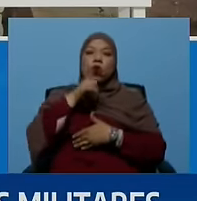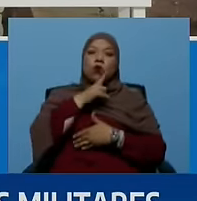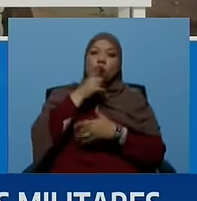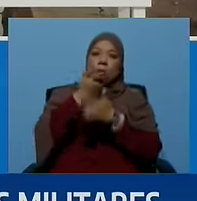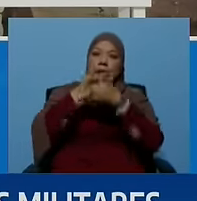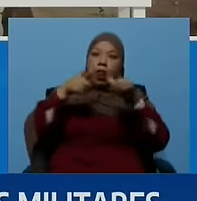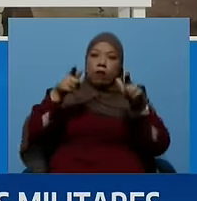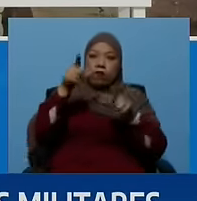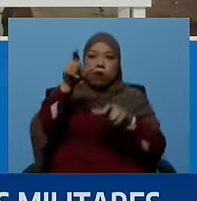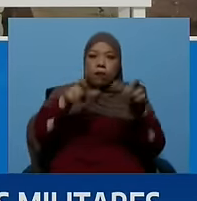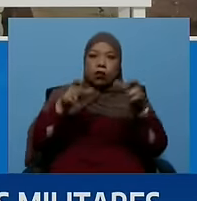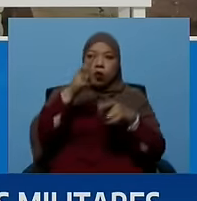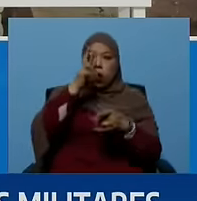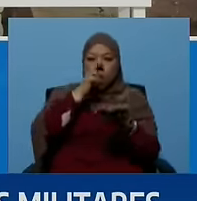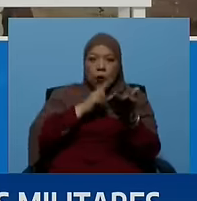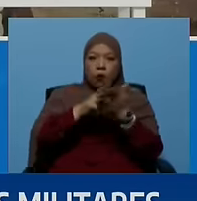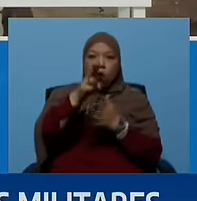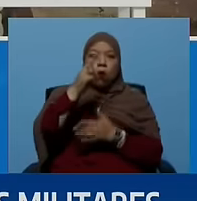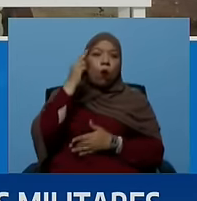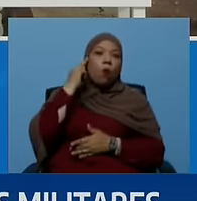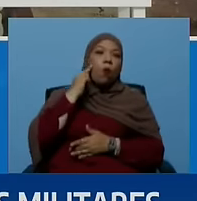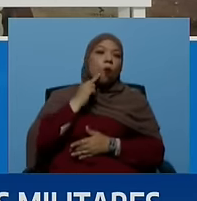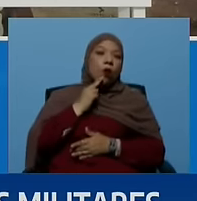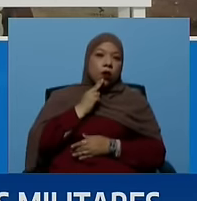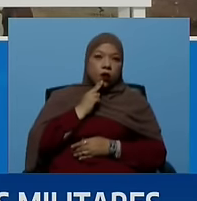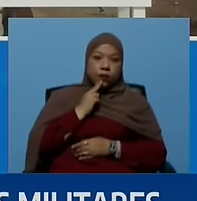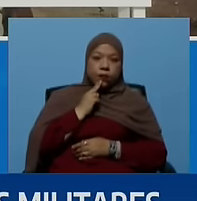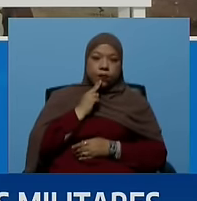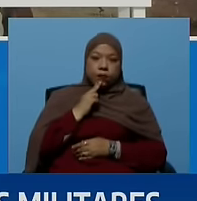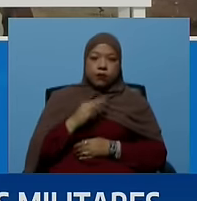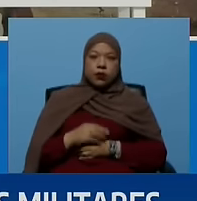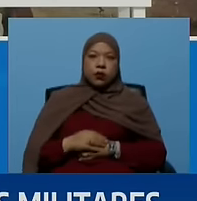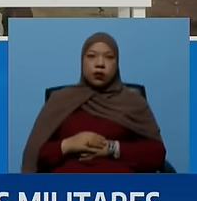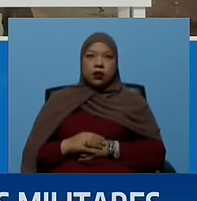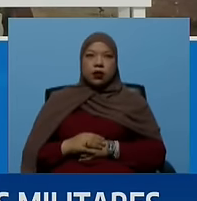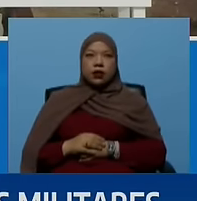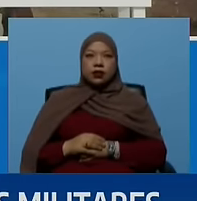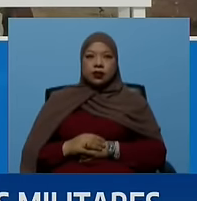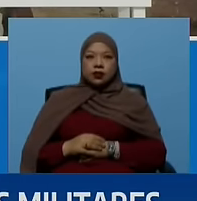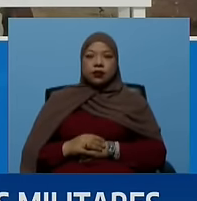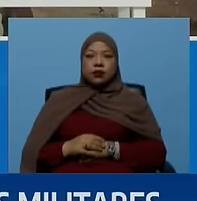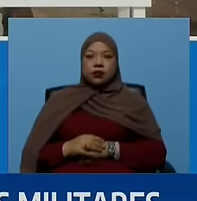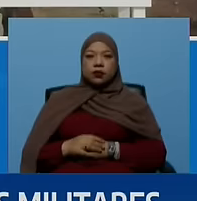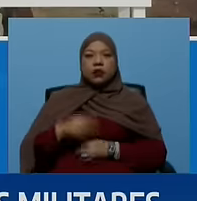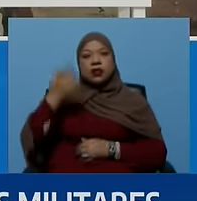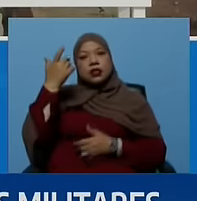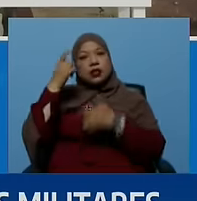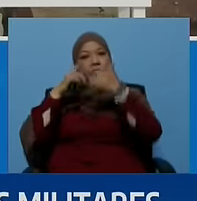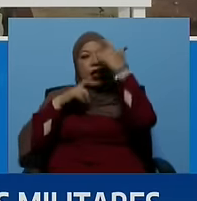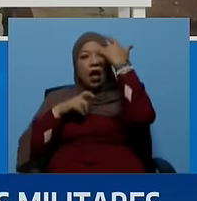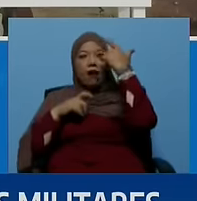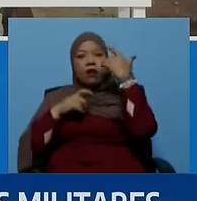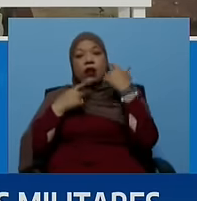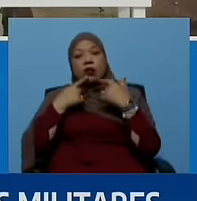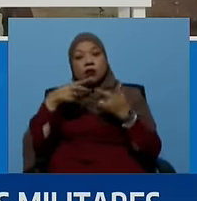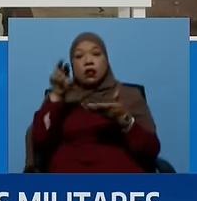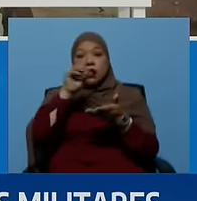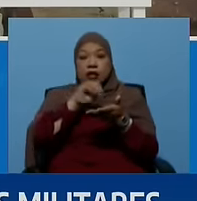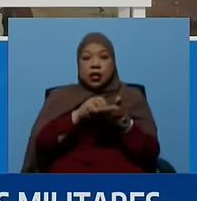libertad Simón Bolívar y la profecía como diría Chávez La Profecía